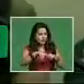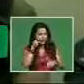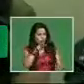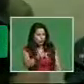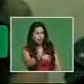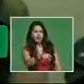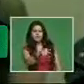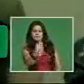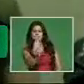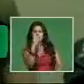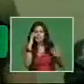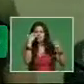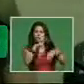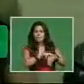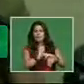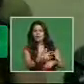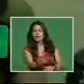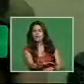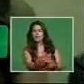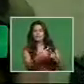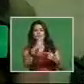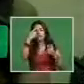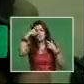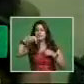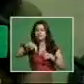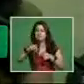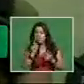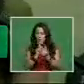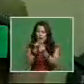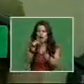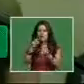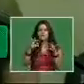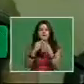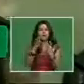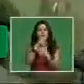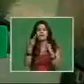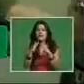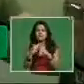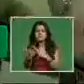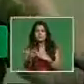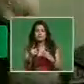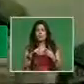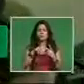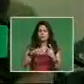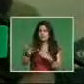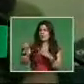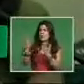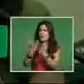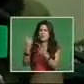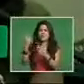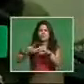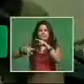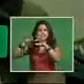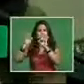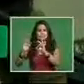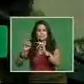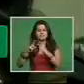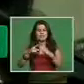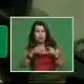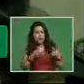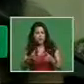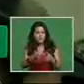necesita atención médica a una familia sin vivienda a una escuela no terminada a una calle sin